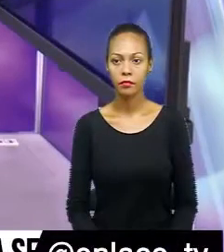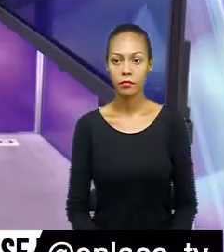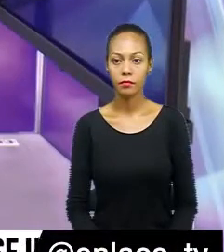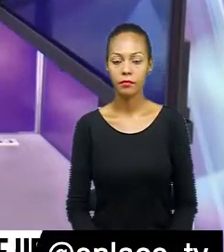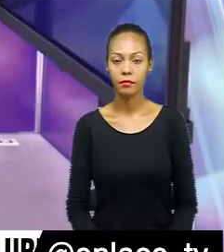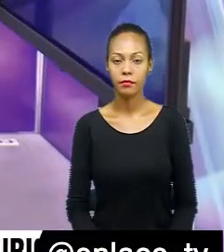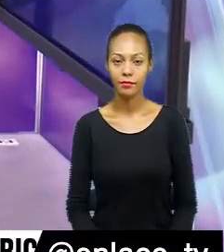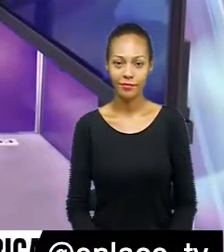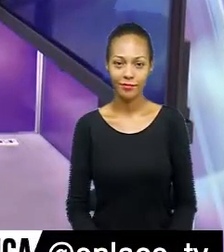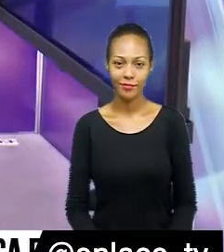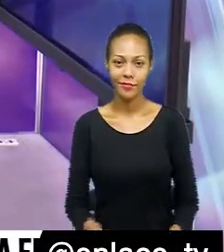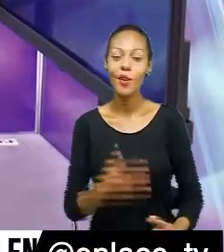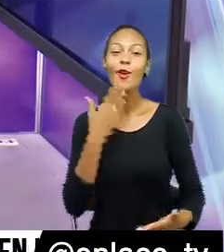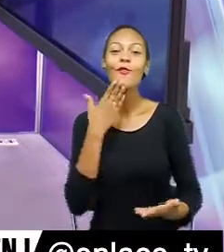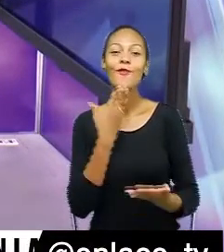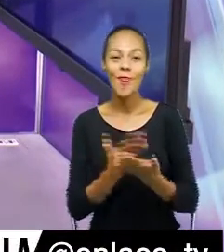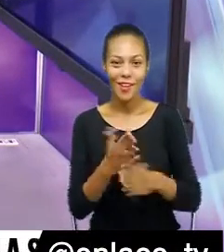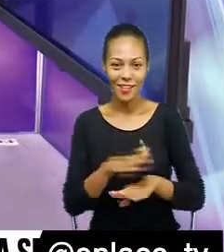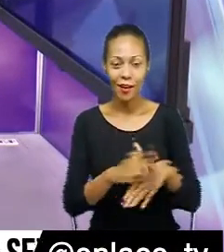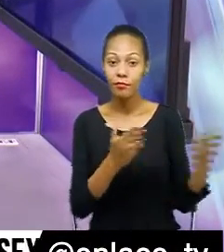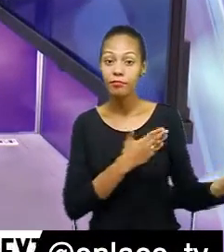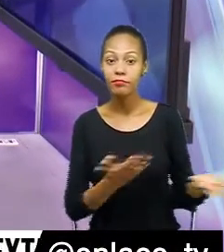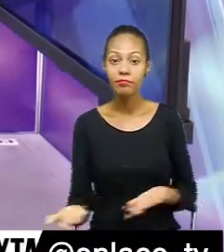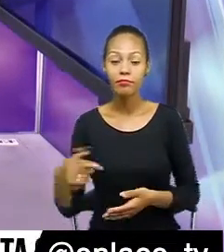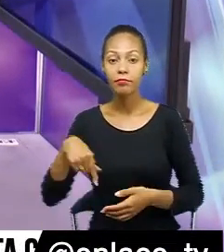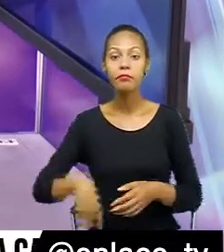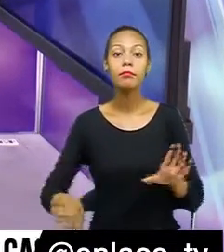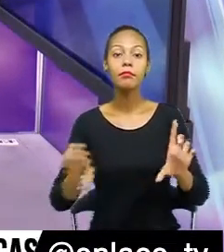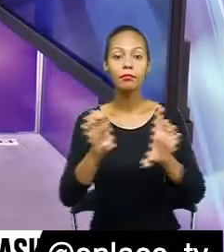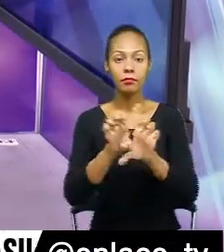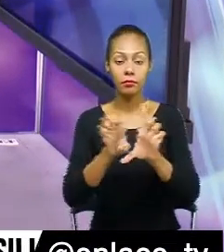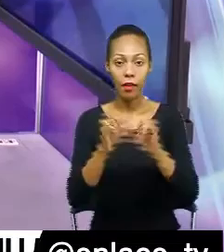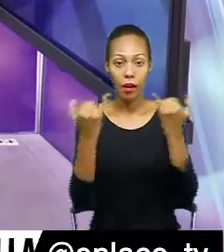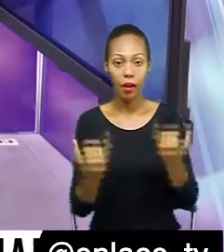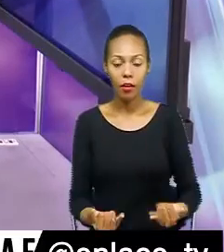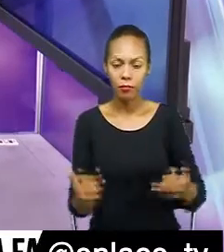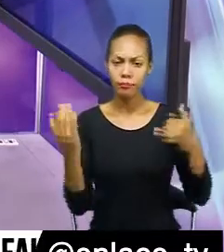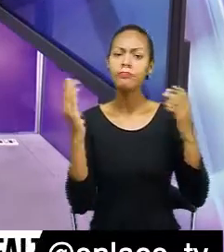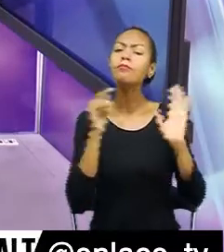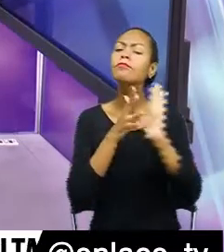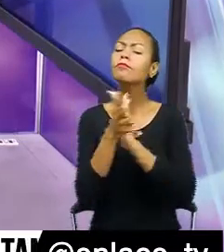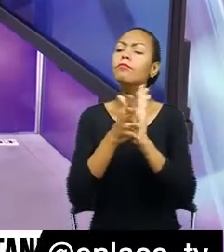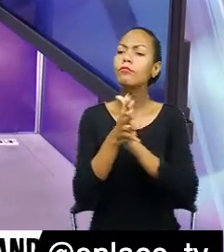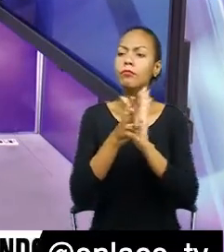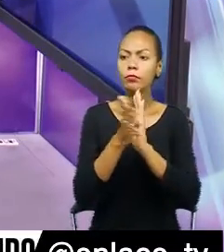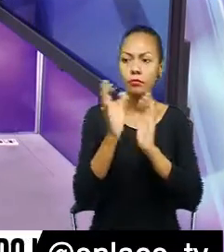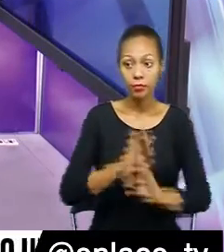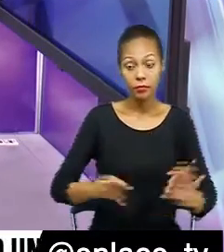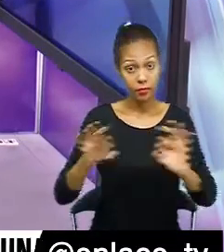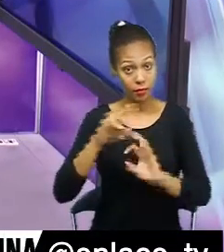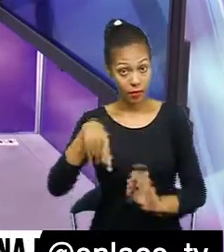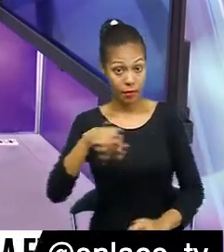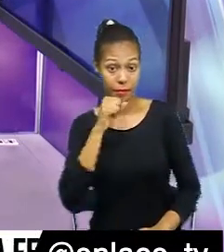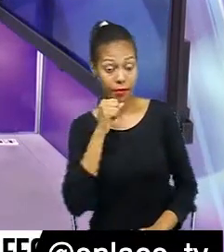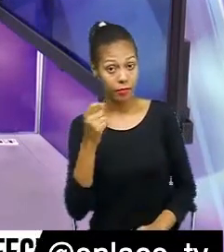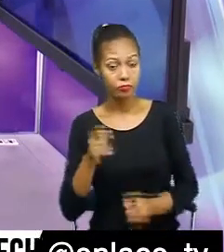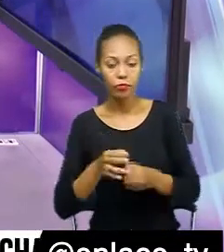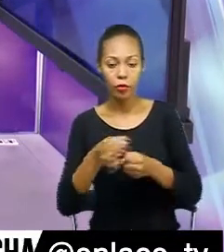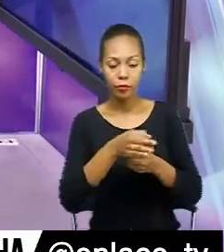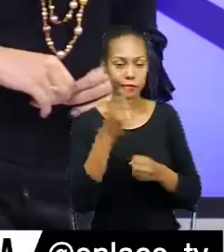Muy buenas tardes, bienvenidos a Enlace Noticias. Los saludamos con la información más importante de nuestra ciudad y región. A continuación, nuestros